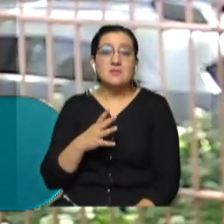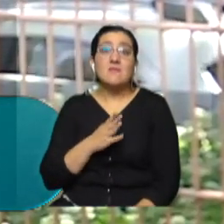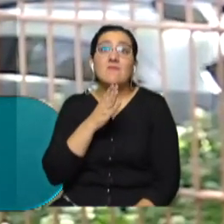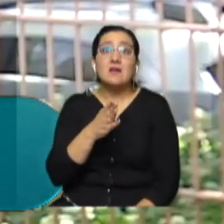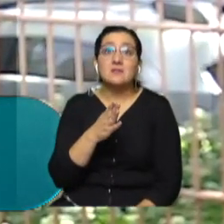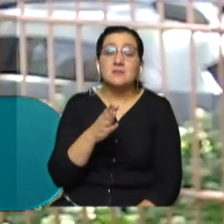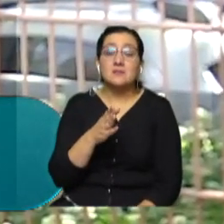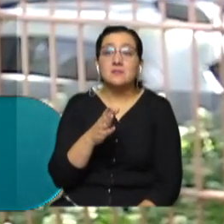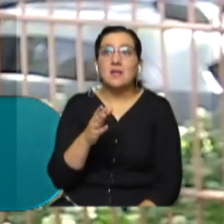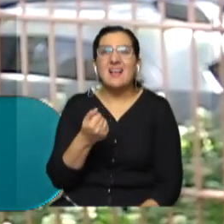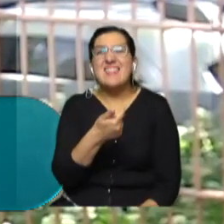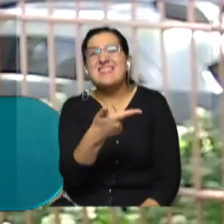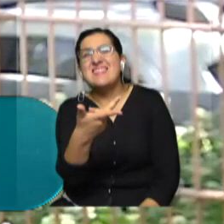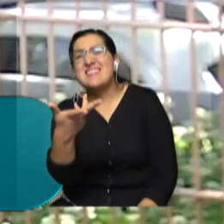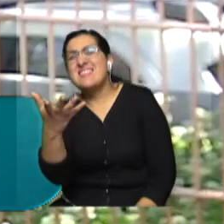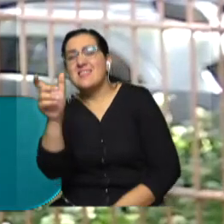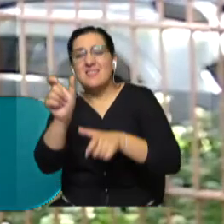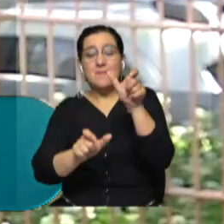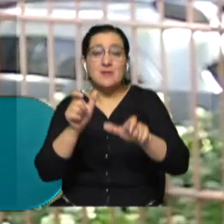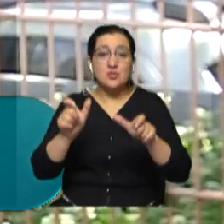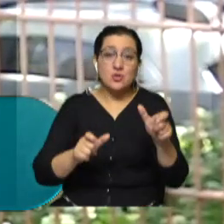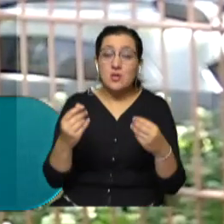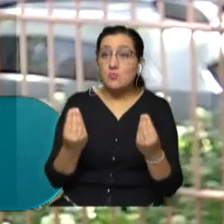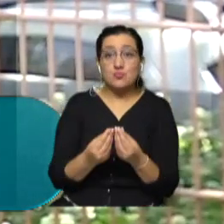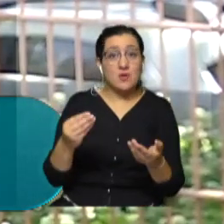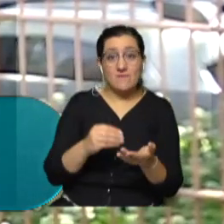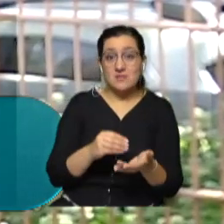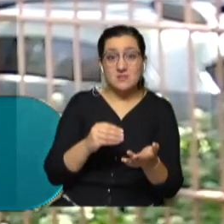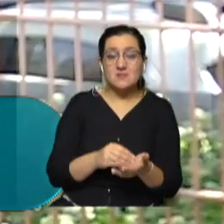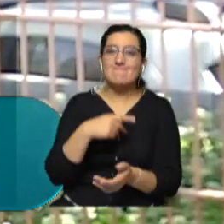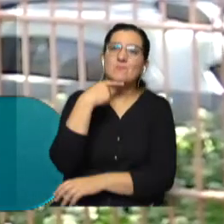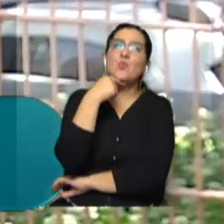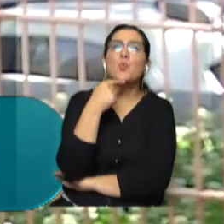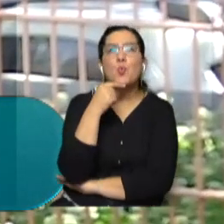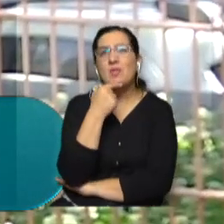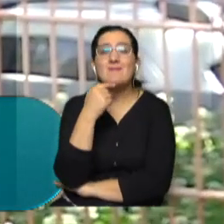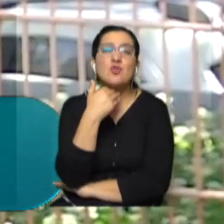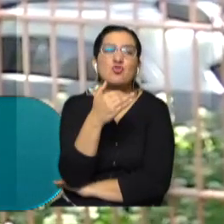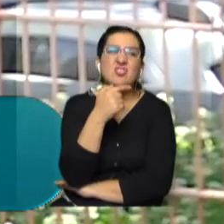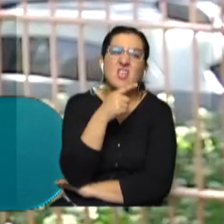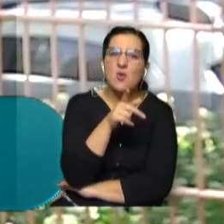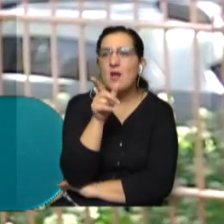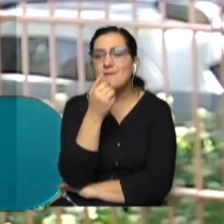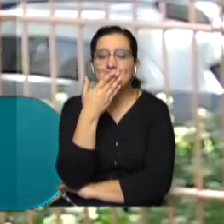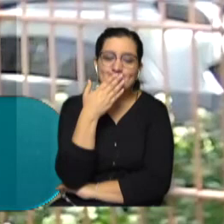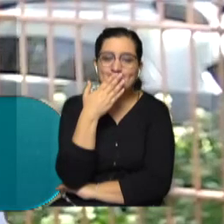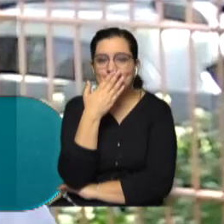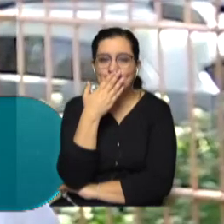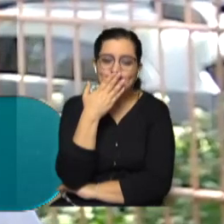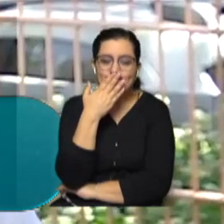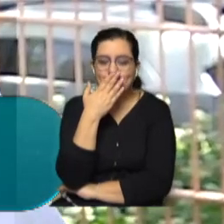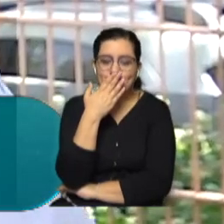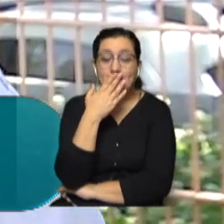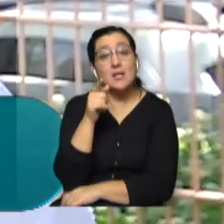a un público tan grande, incluso a un público que muchas veces está indeciso, puede llegar a mover la aguja. ¿En qué